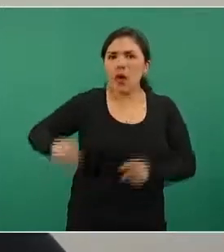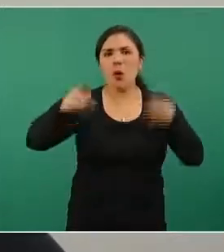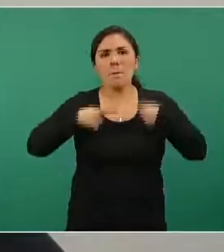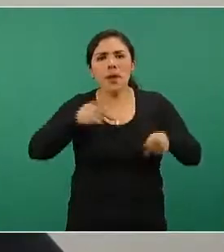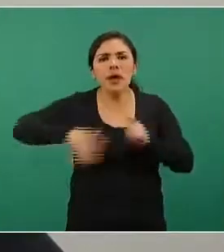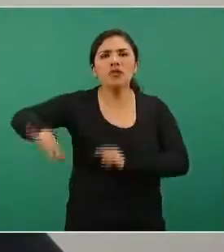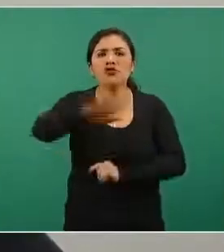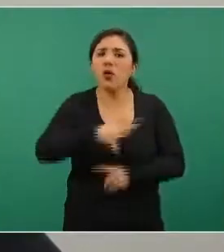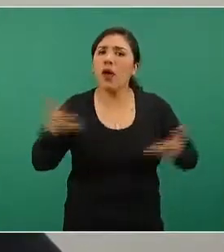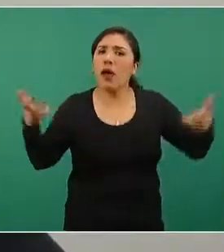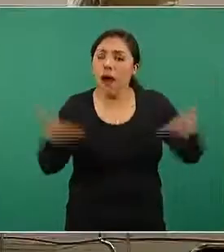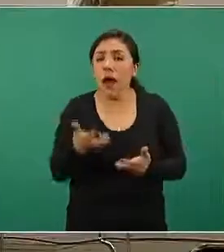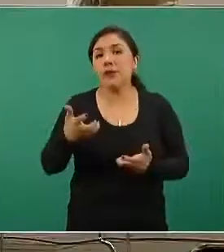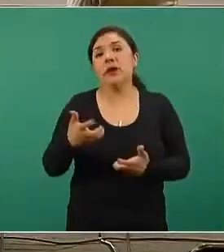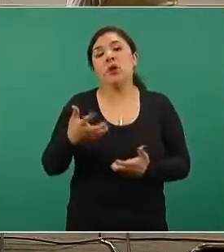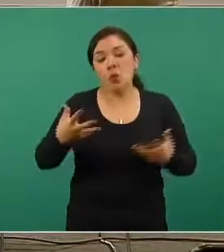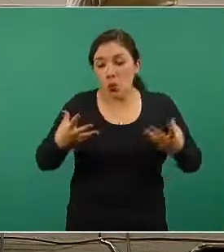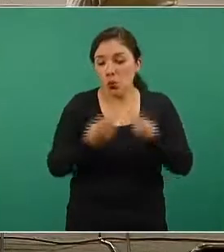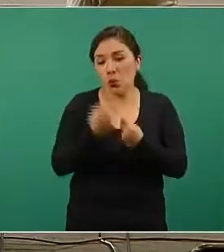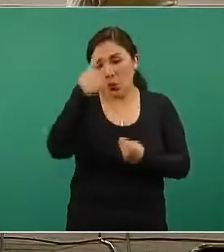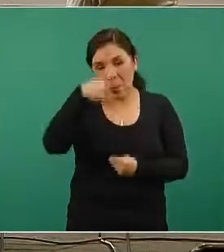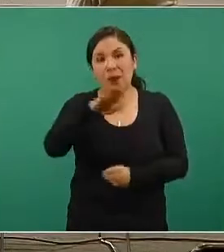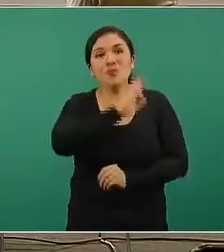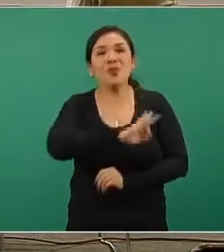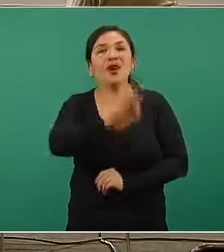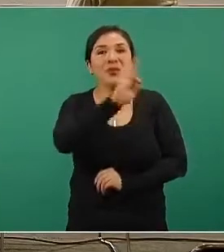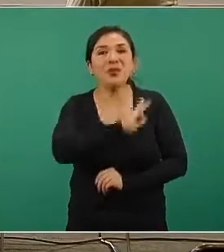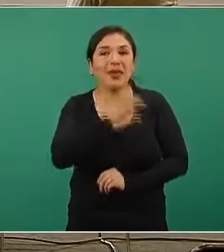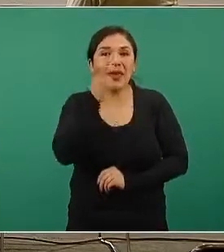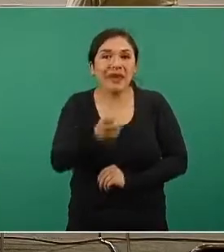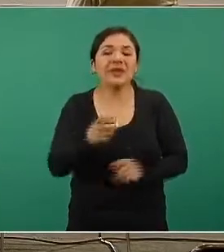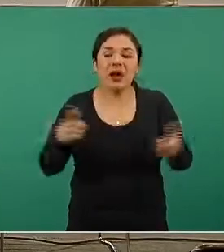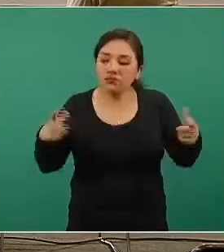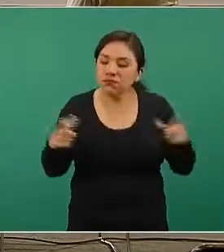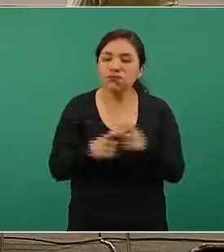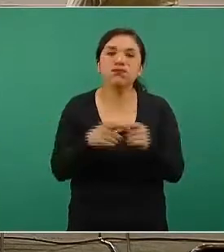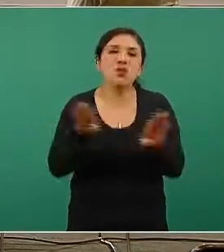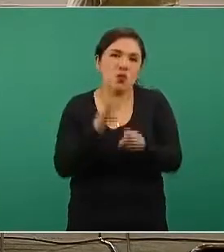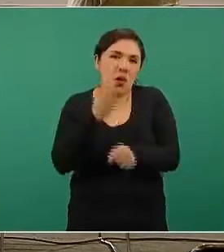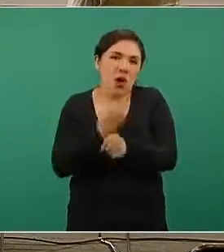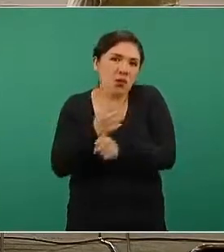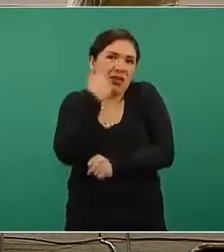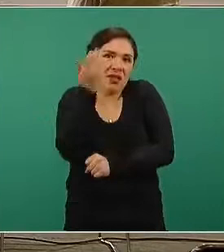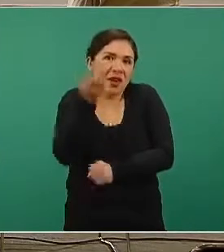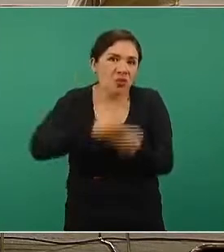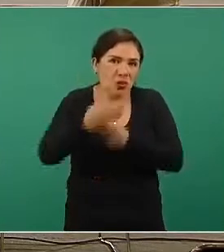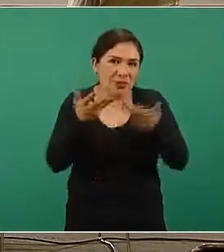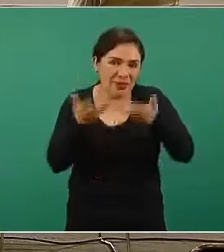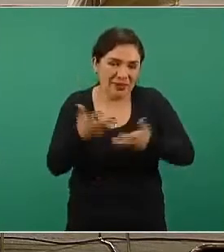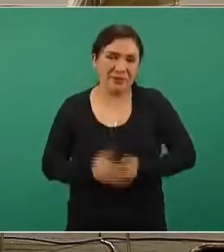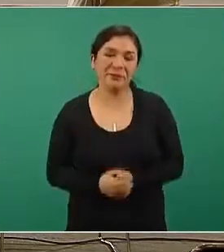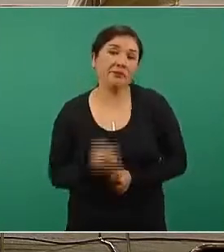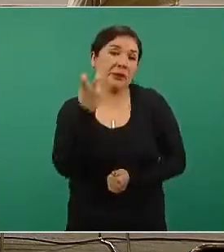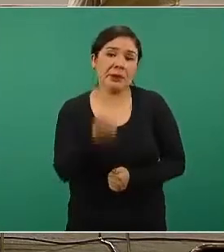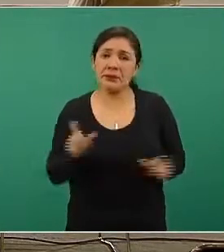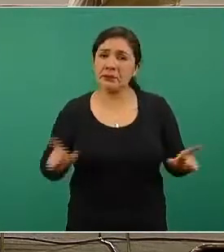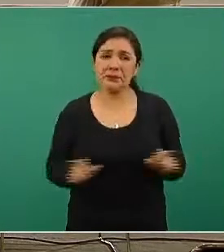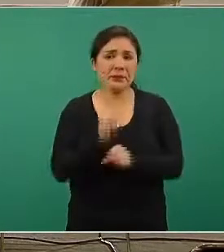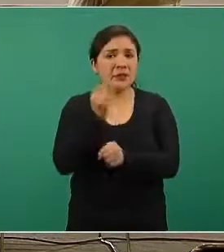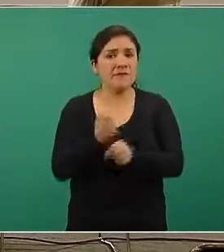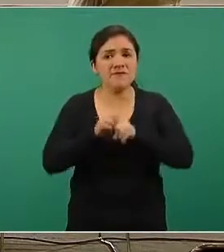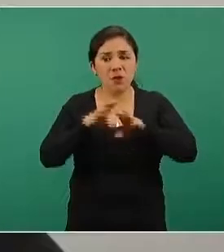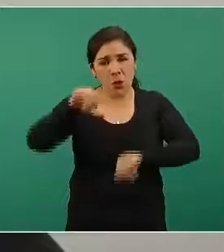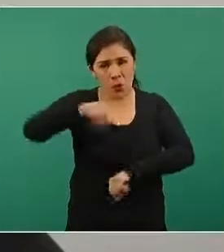poder lograr los objetivos pues, que hasta el momento se han planteado. Bien, esta sería la información para